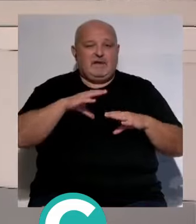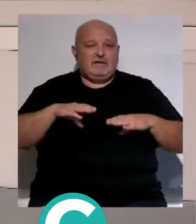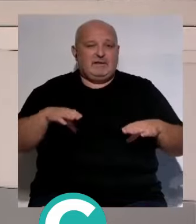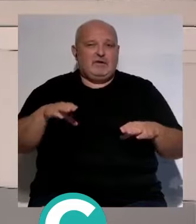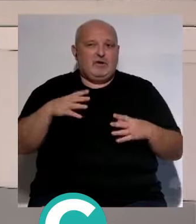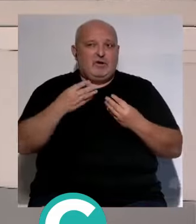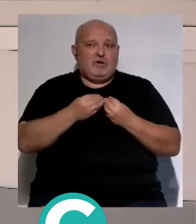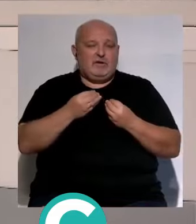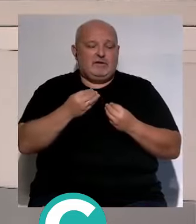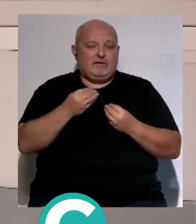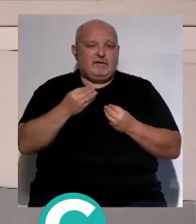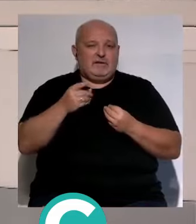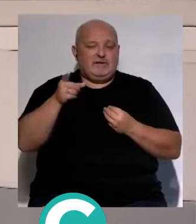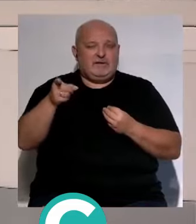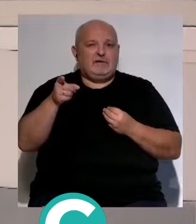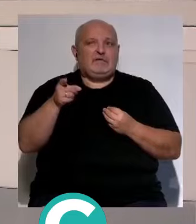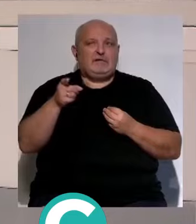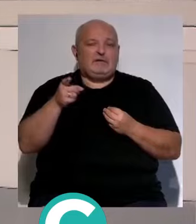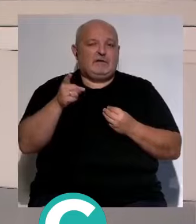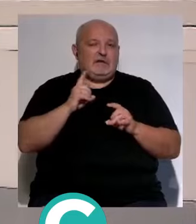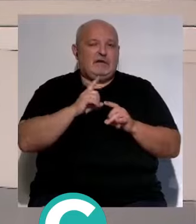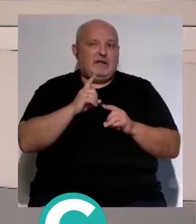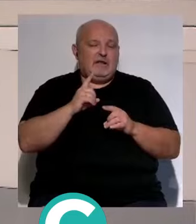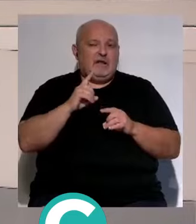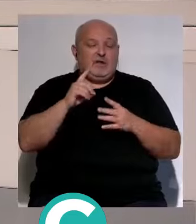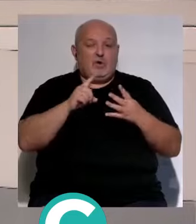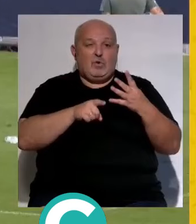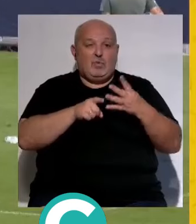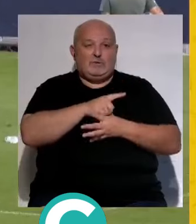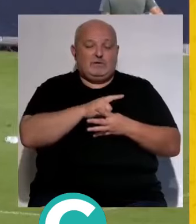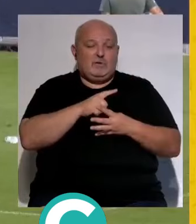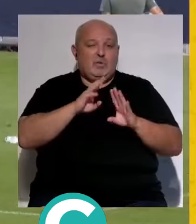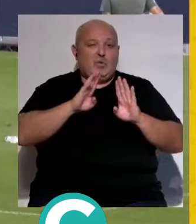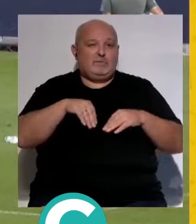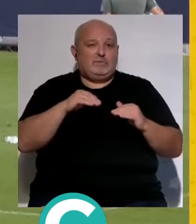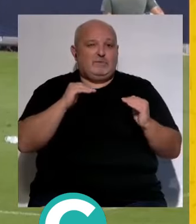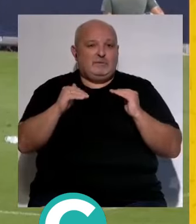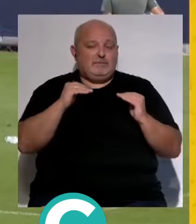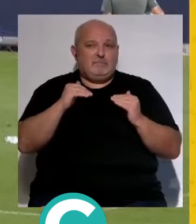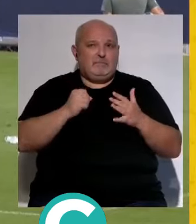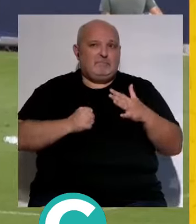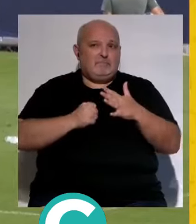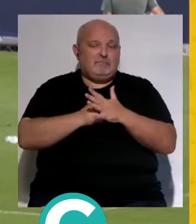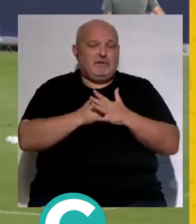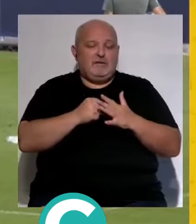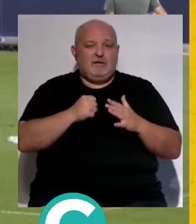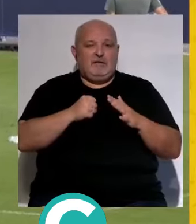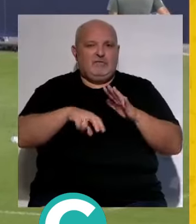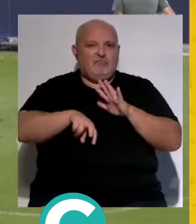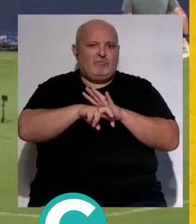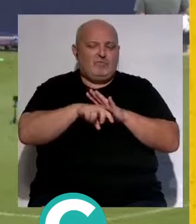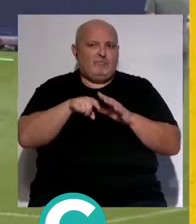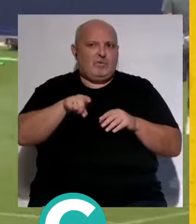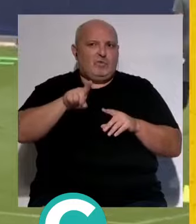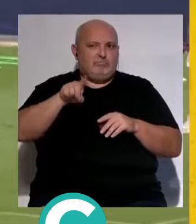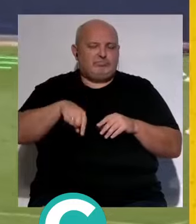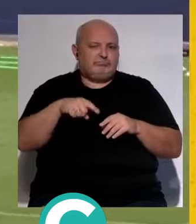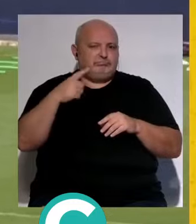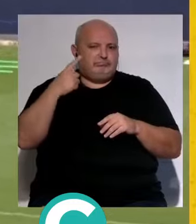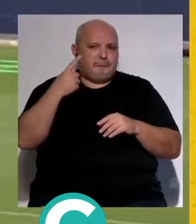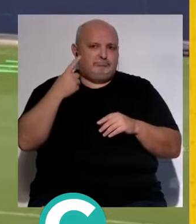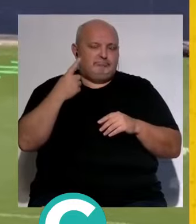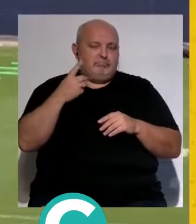argentino con Ángel Ledesma, que sin lugar a dudas en las 4 últimas temporadas en la máxima categoría del fútbol español pues ha sido